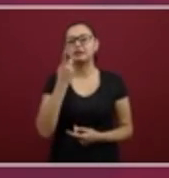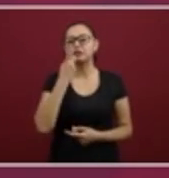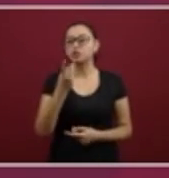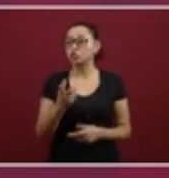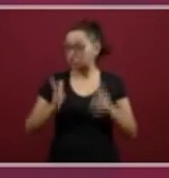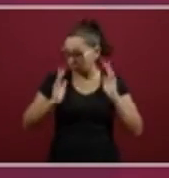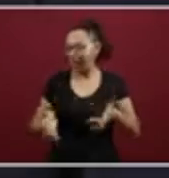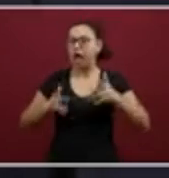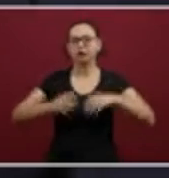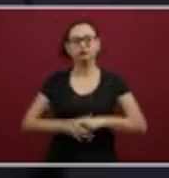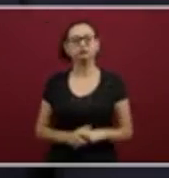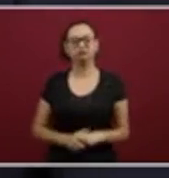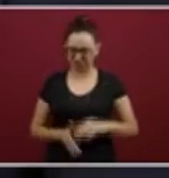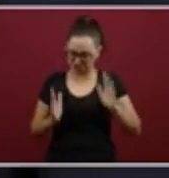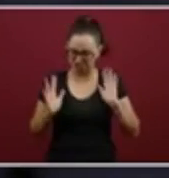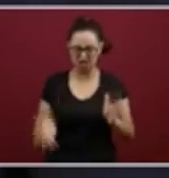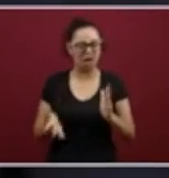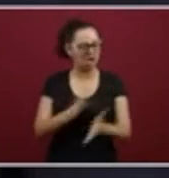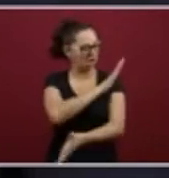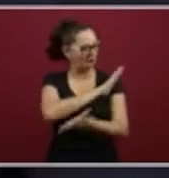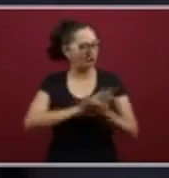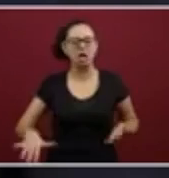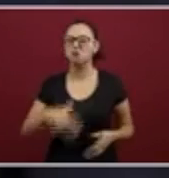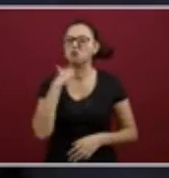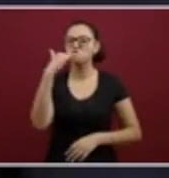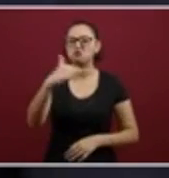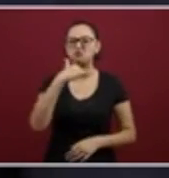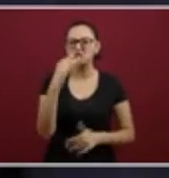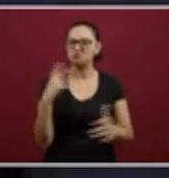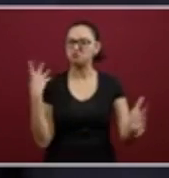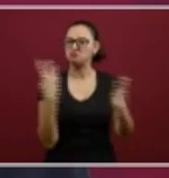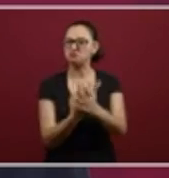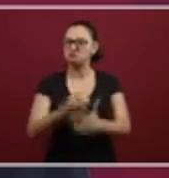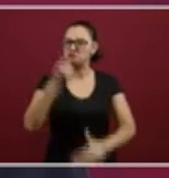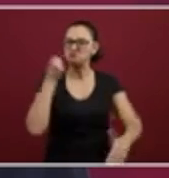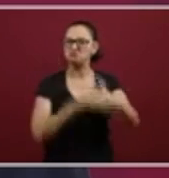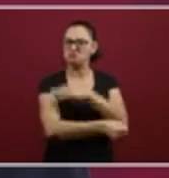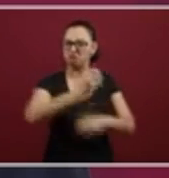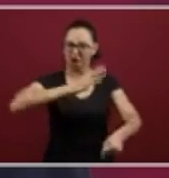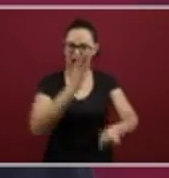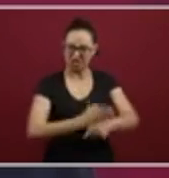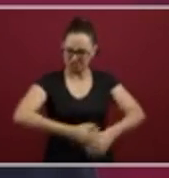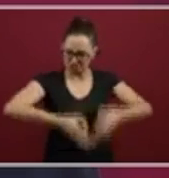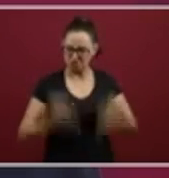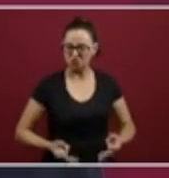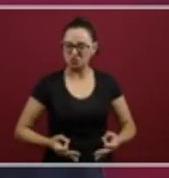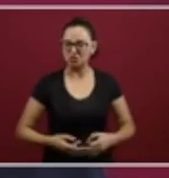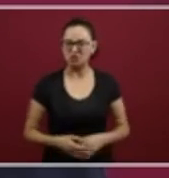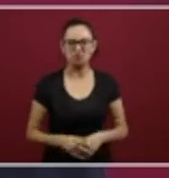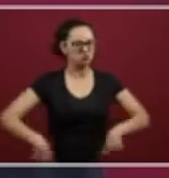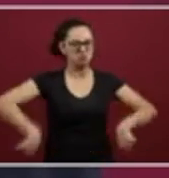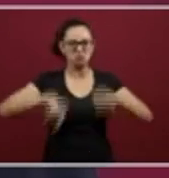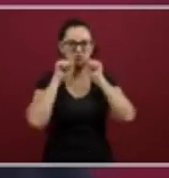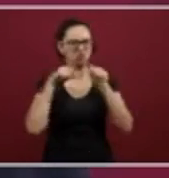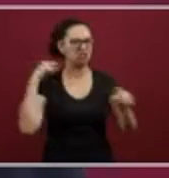Ahora sí, se acaba la corrupción, no va a haber impunidad. Caiga quien caiga.